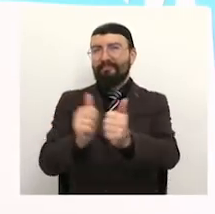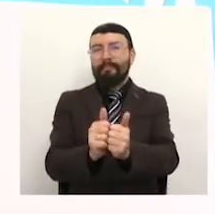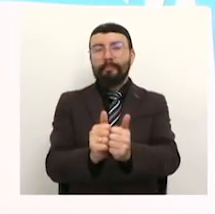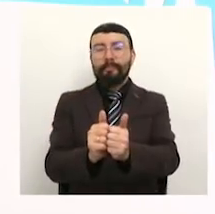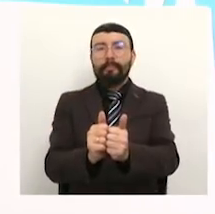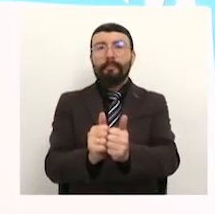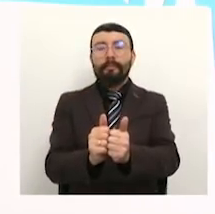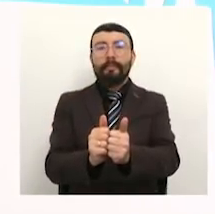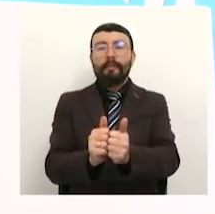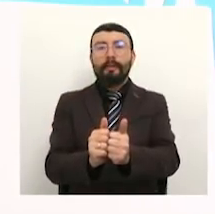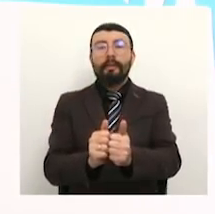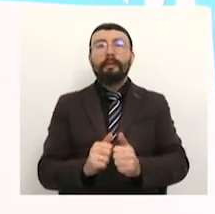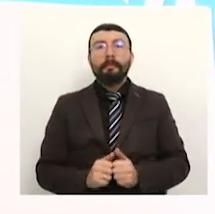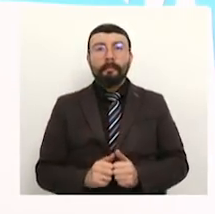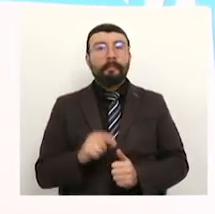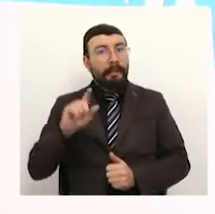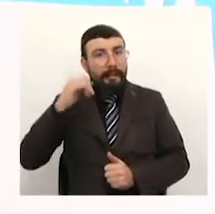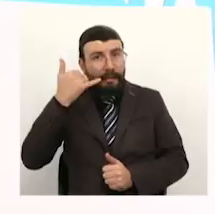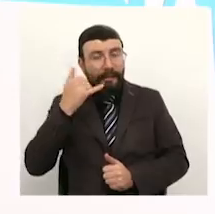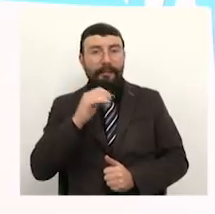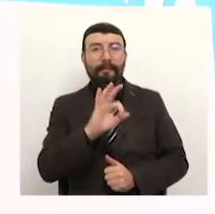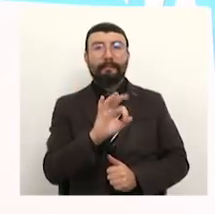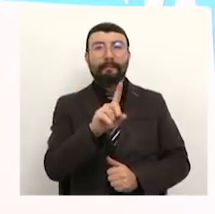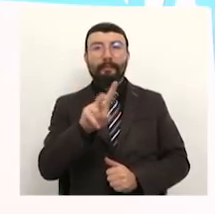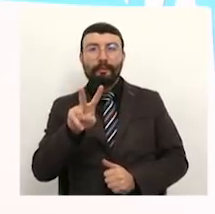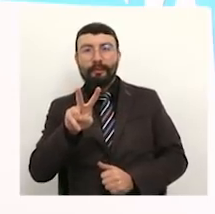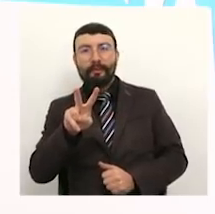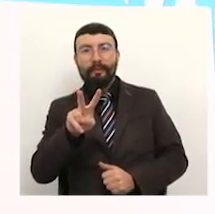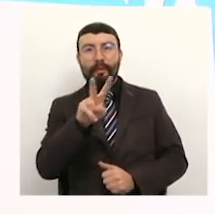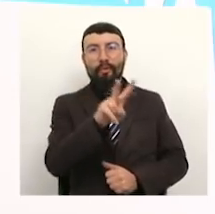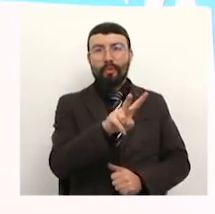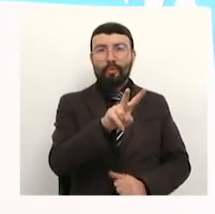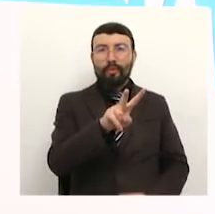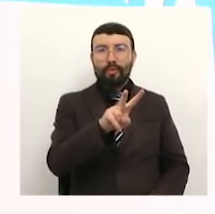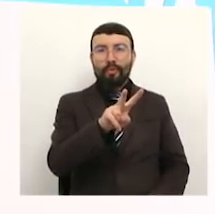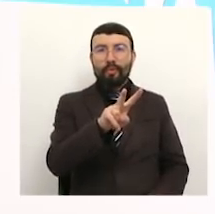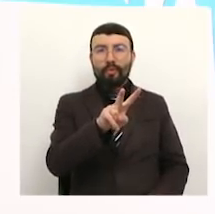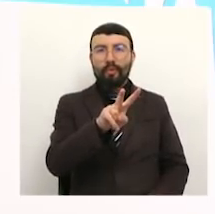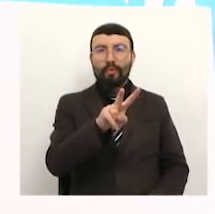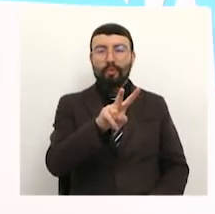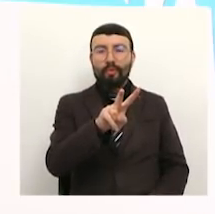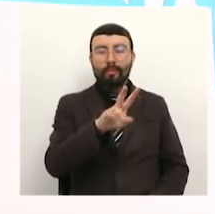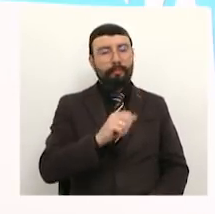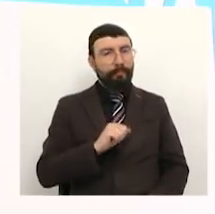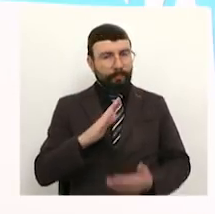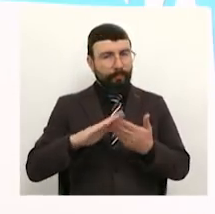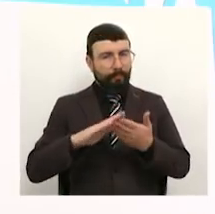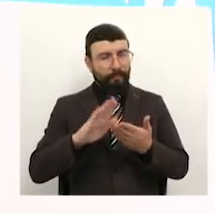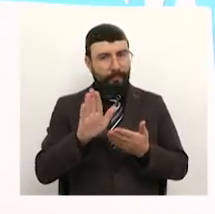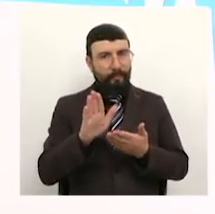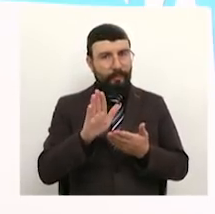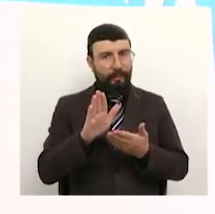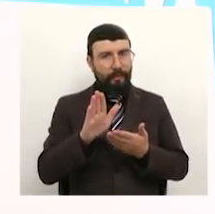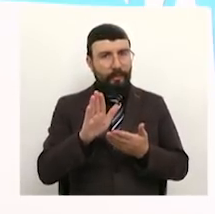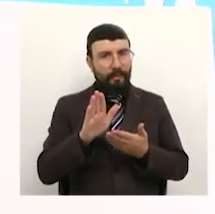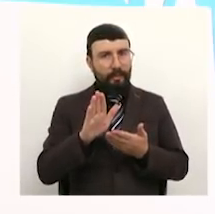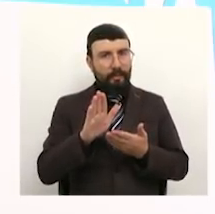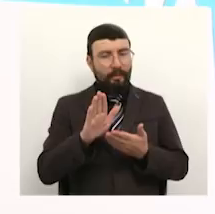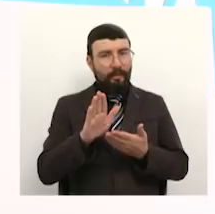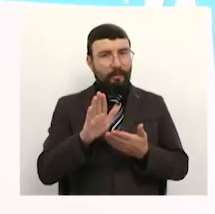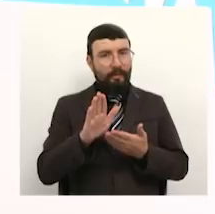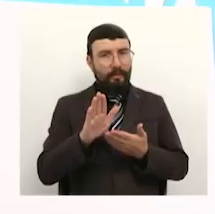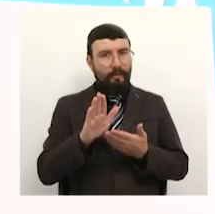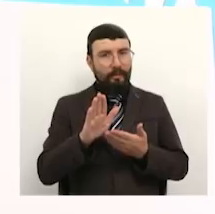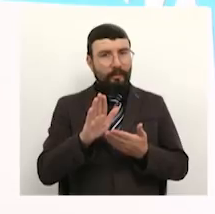jacqueline e escudero es el teléfono 312 28 99 16 64 mi teléfono